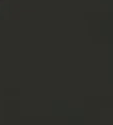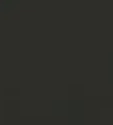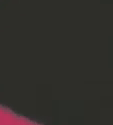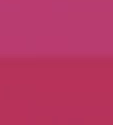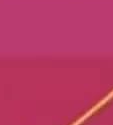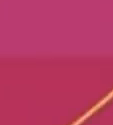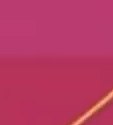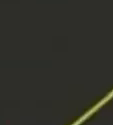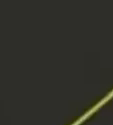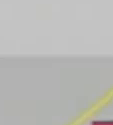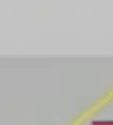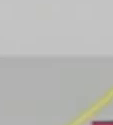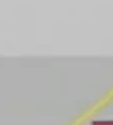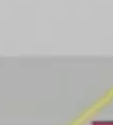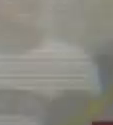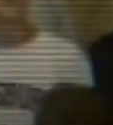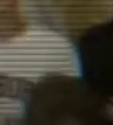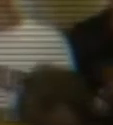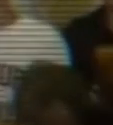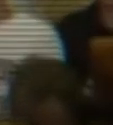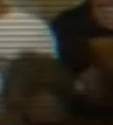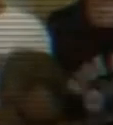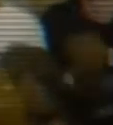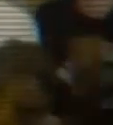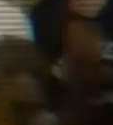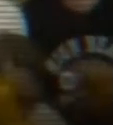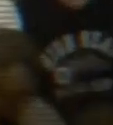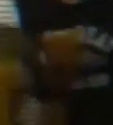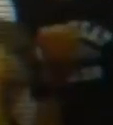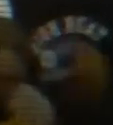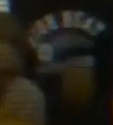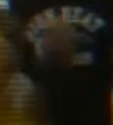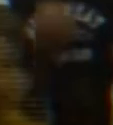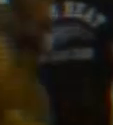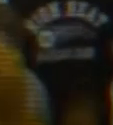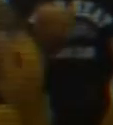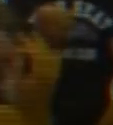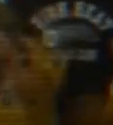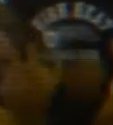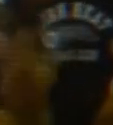The bass and the tweeters make the speakers go to war.